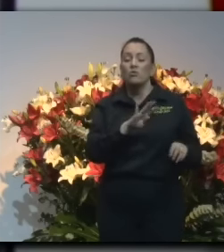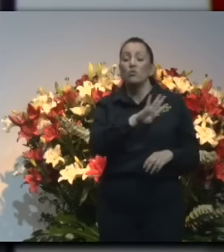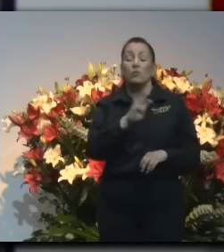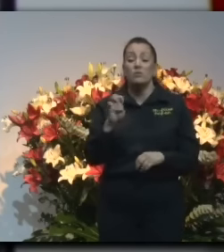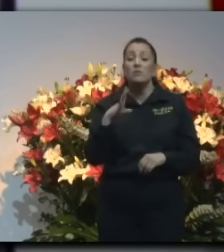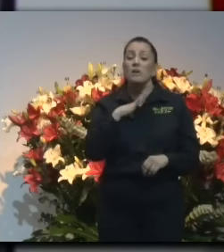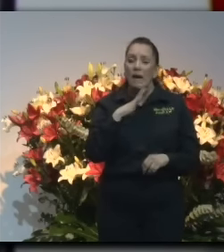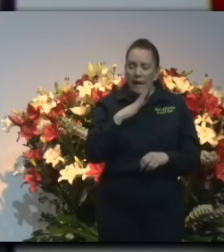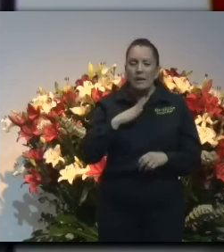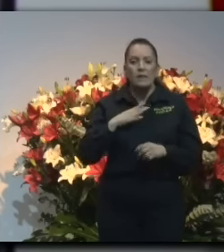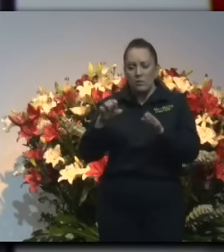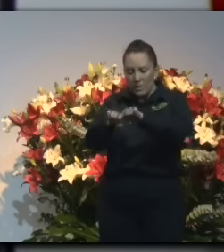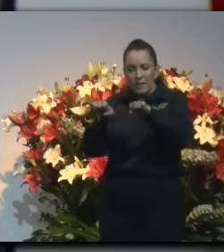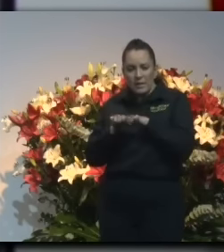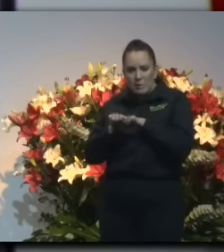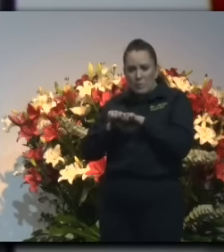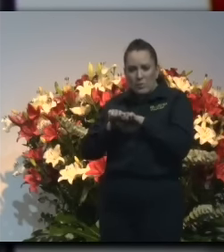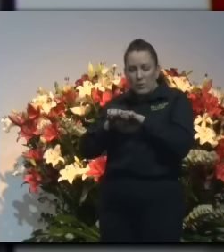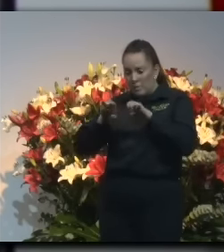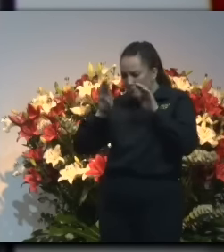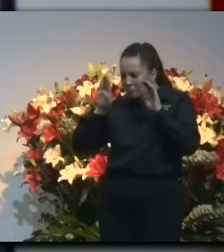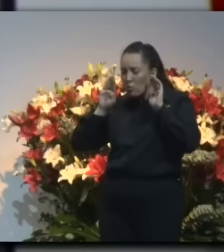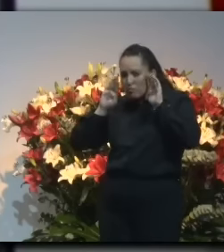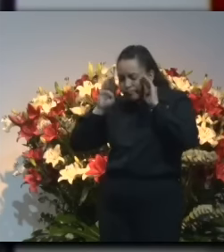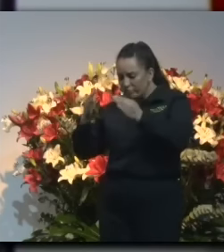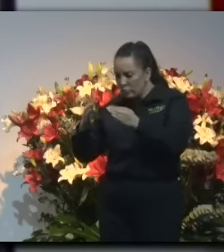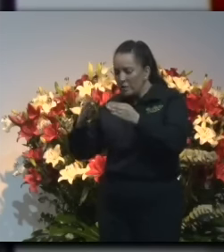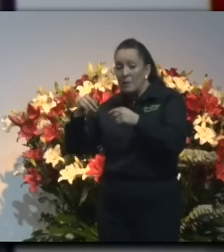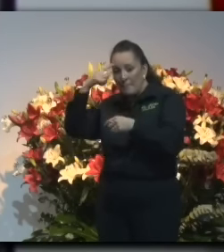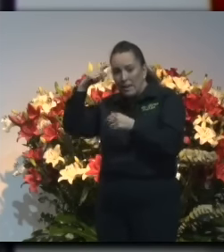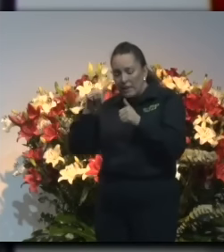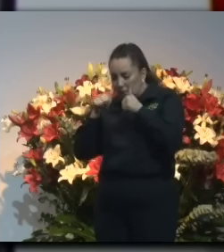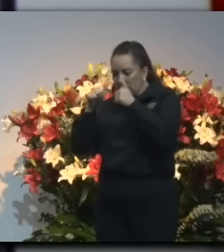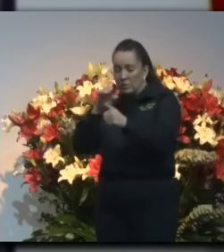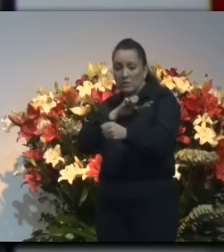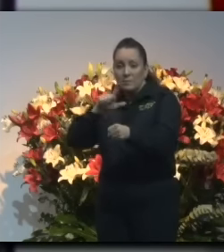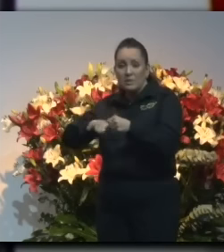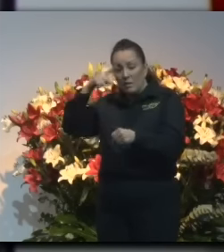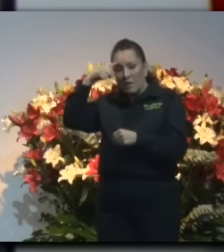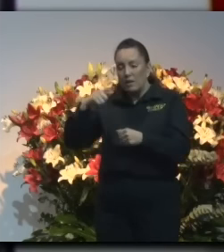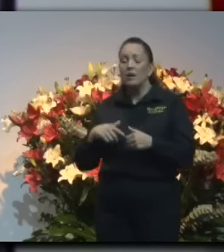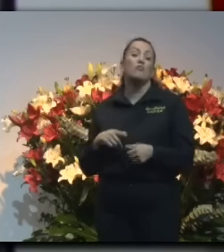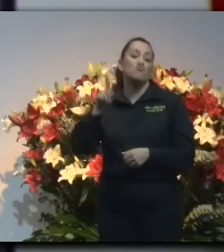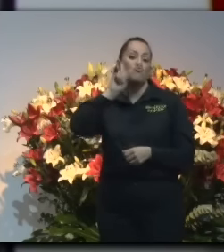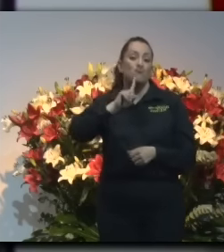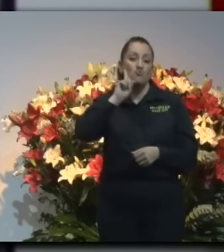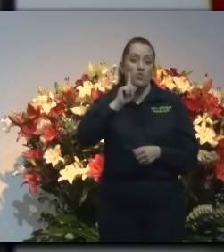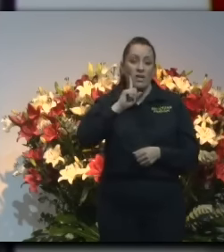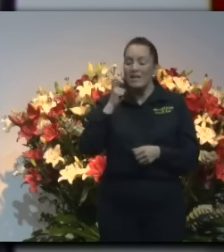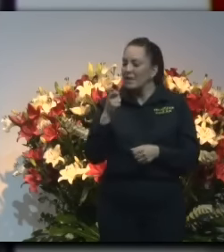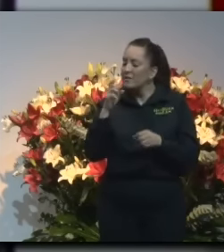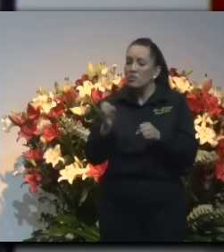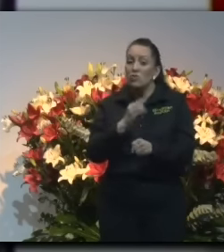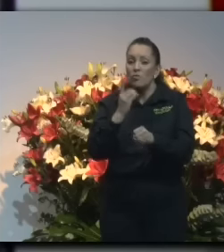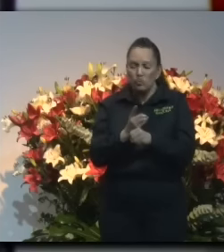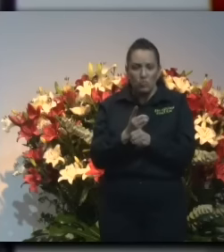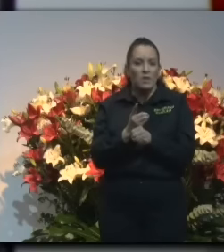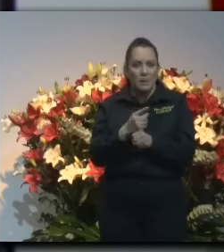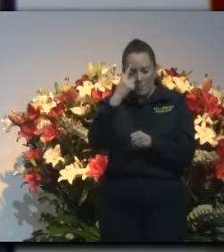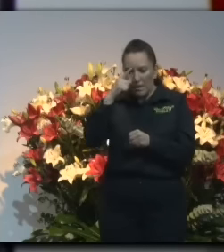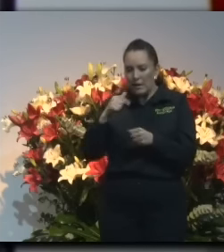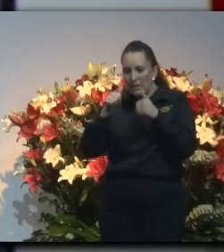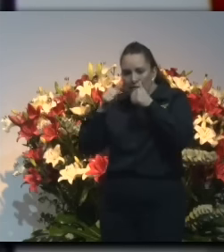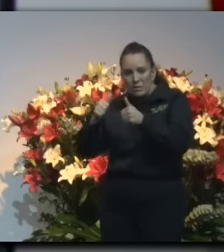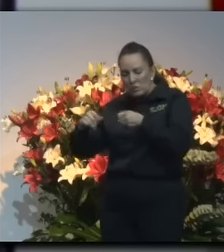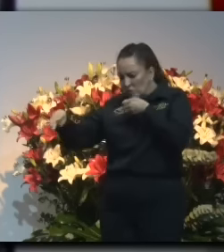emergencia a la violencia hacia las mujeres, porque es el lugar más cercano para llegar a una situación. Que haya una psicóloga y que